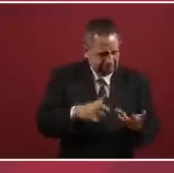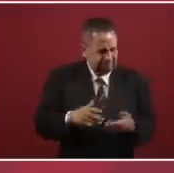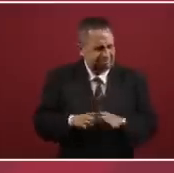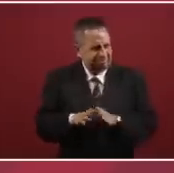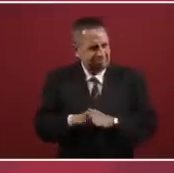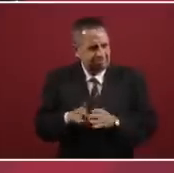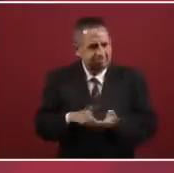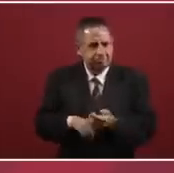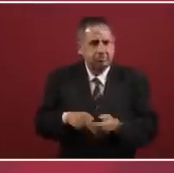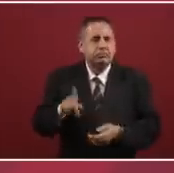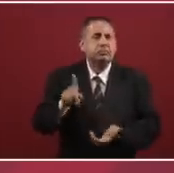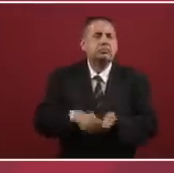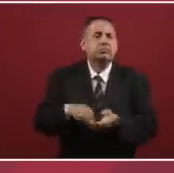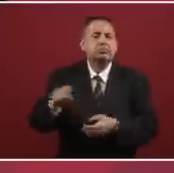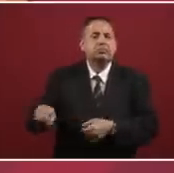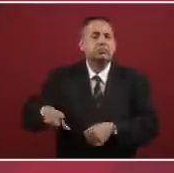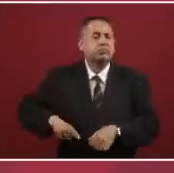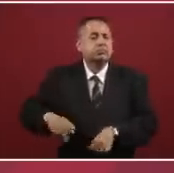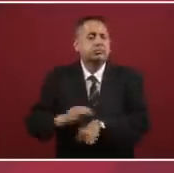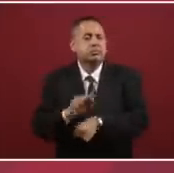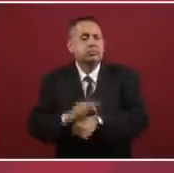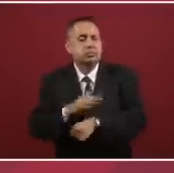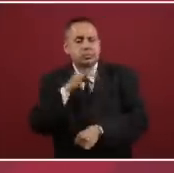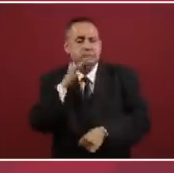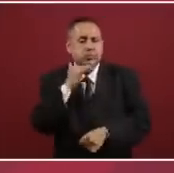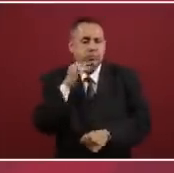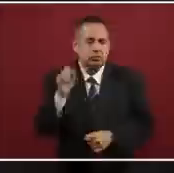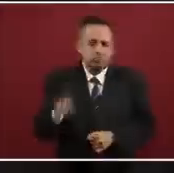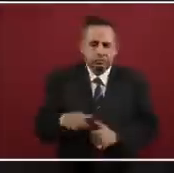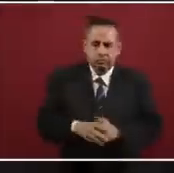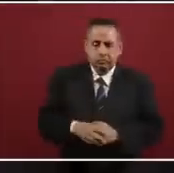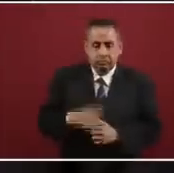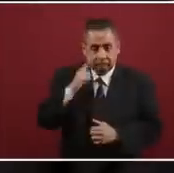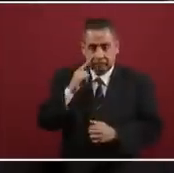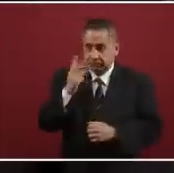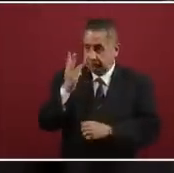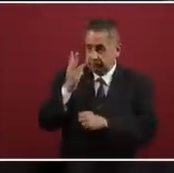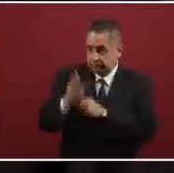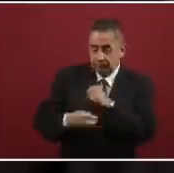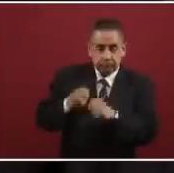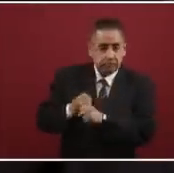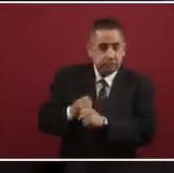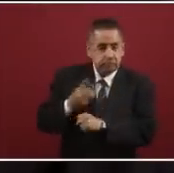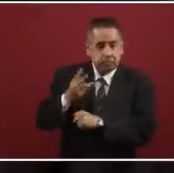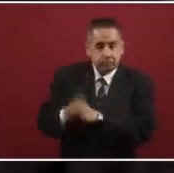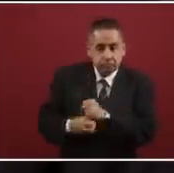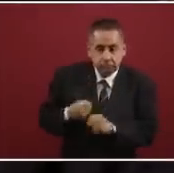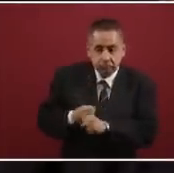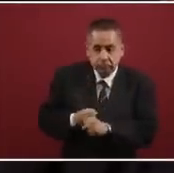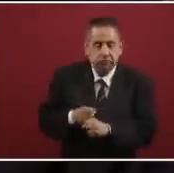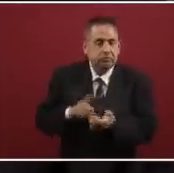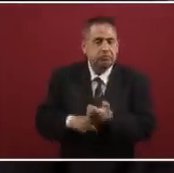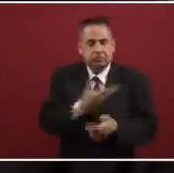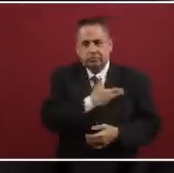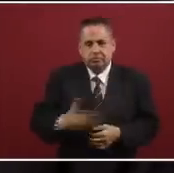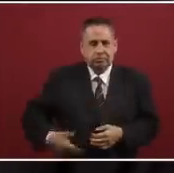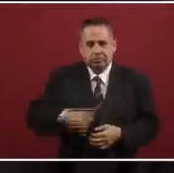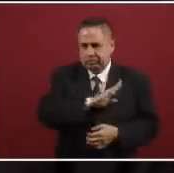esto en general, cada tres años, en el caso de presidentes